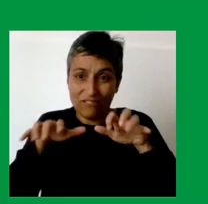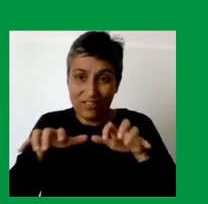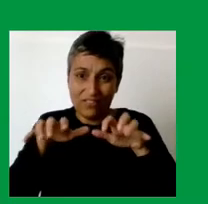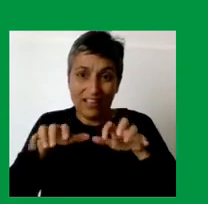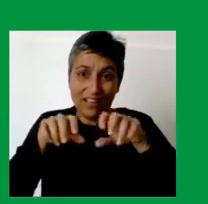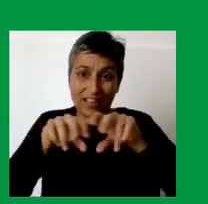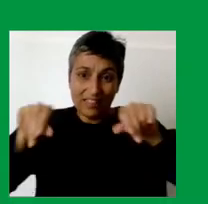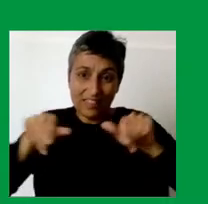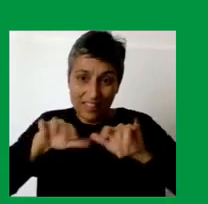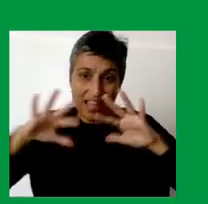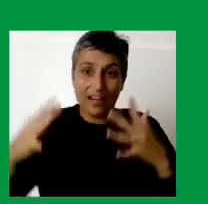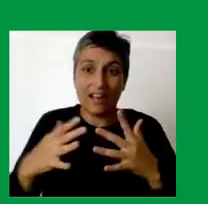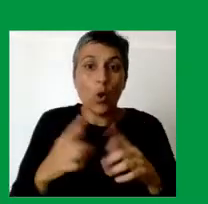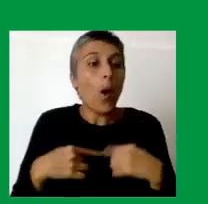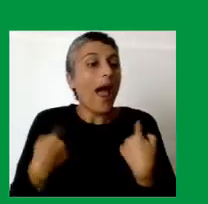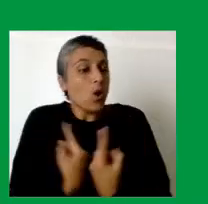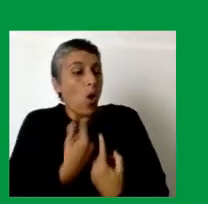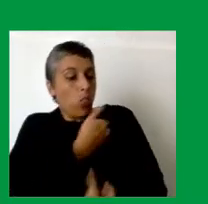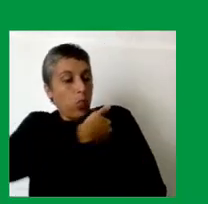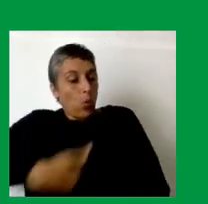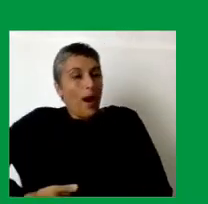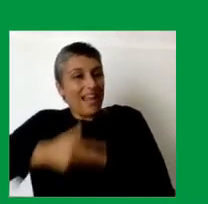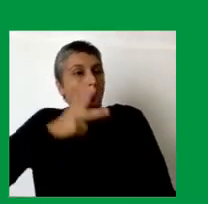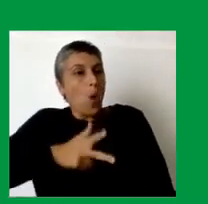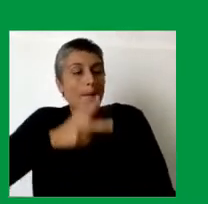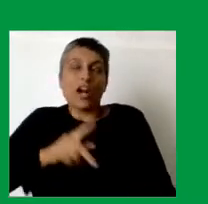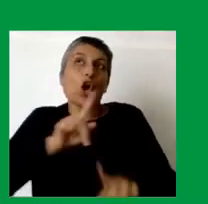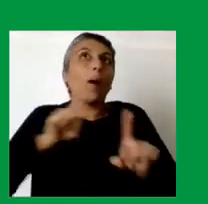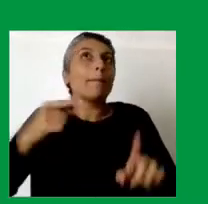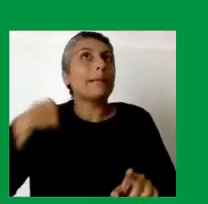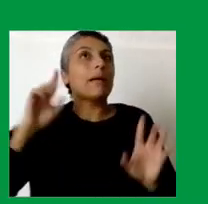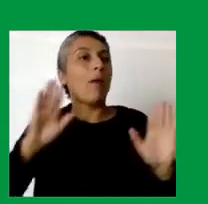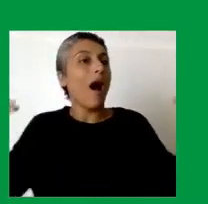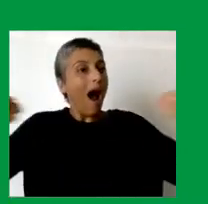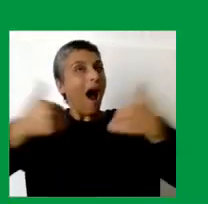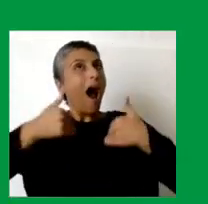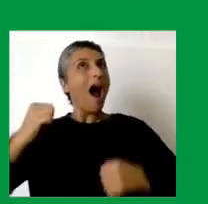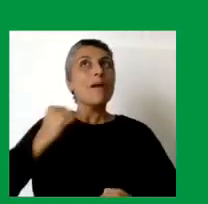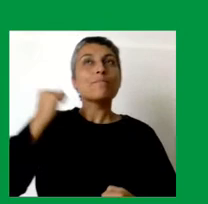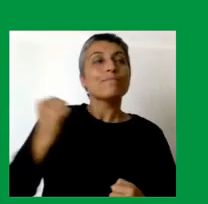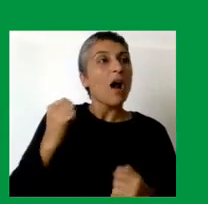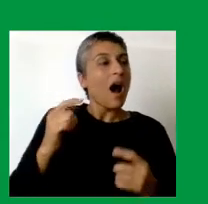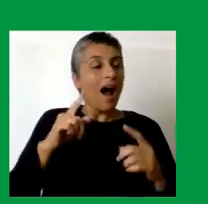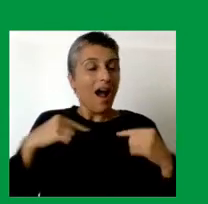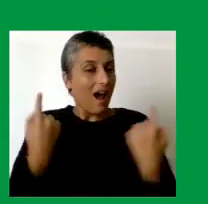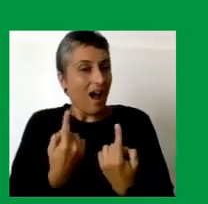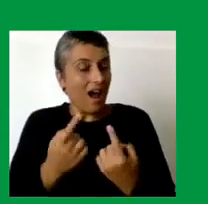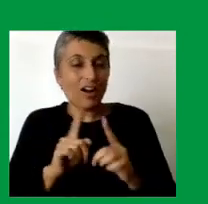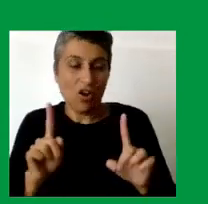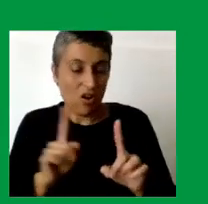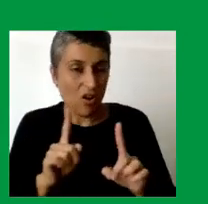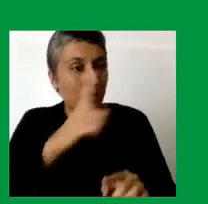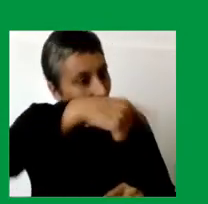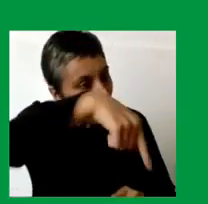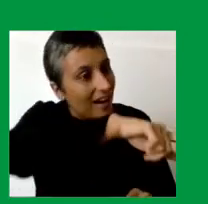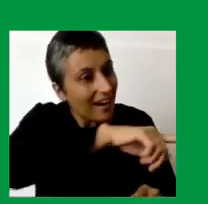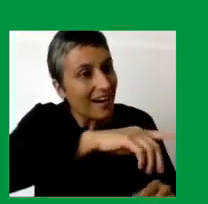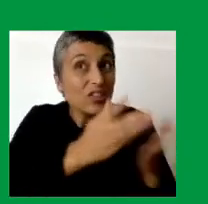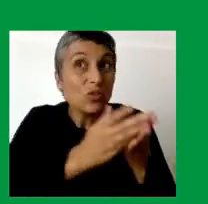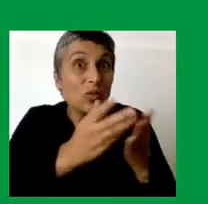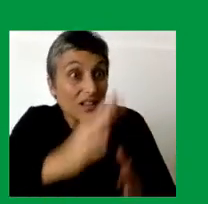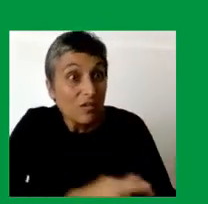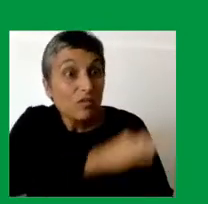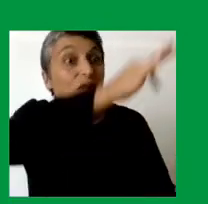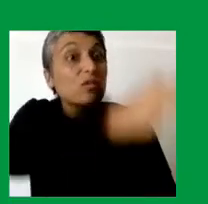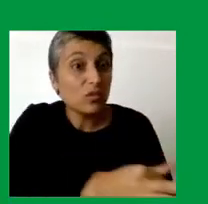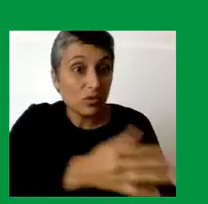nuestra. Tenemos un paradigma antropocéntrico con el que nos fue muy mal. Nuestras chicas y nuestros chicos son el futuro y